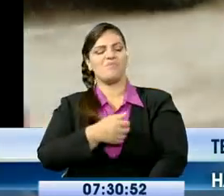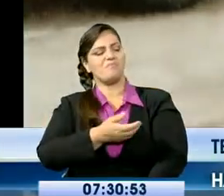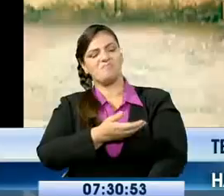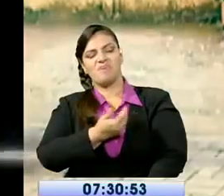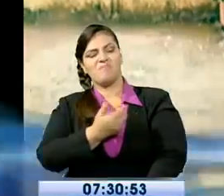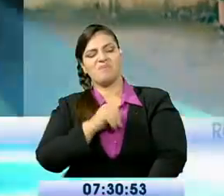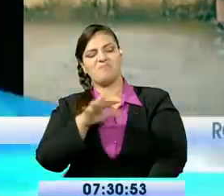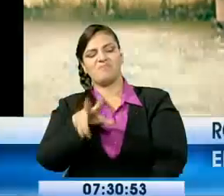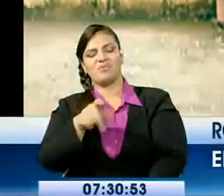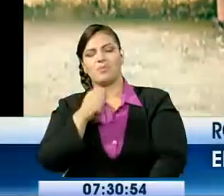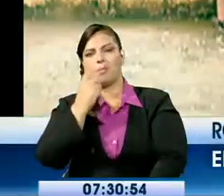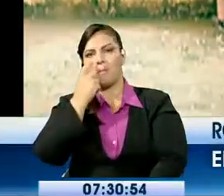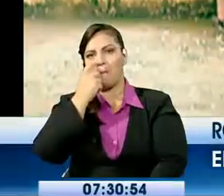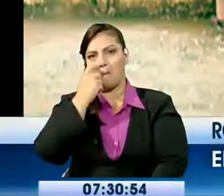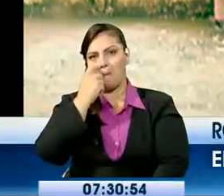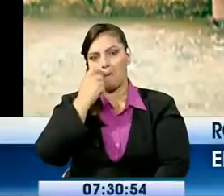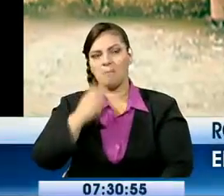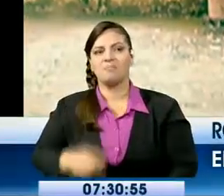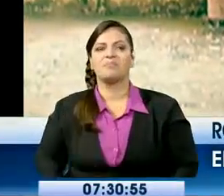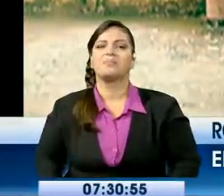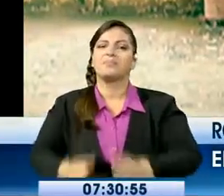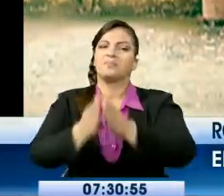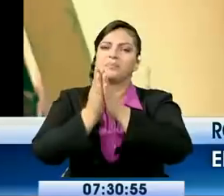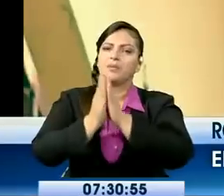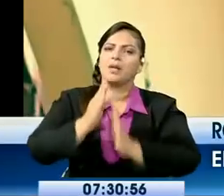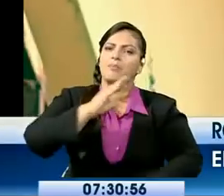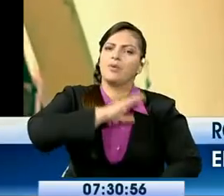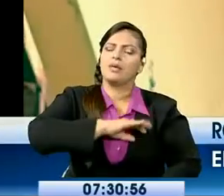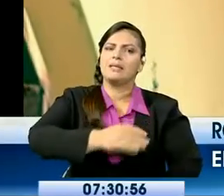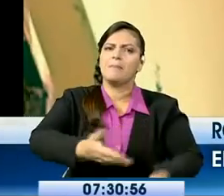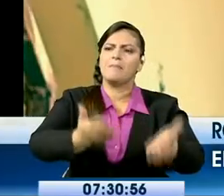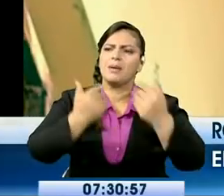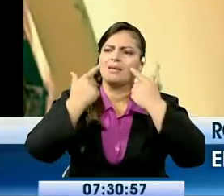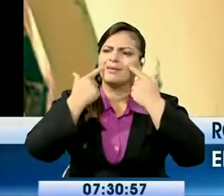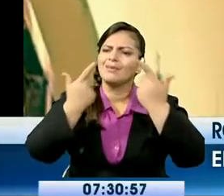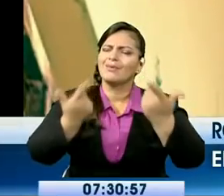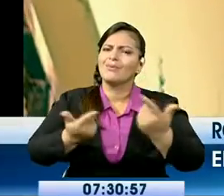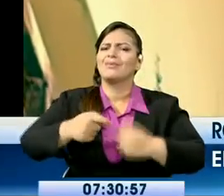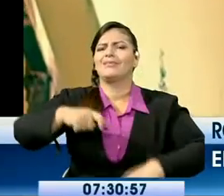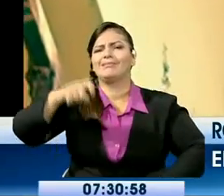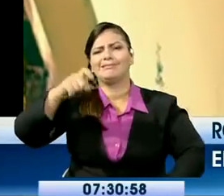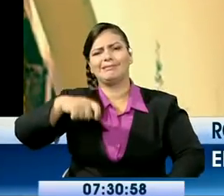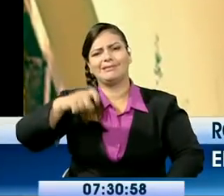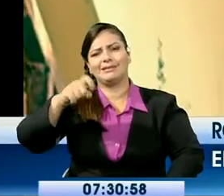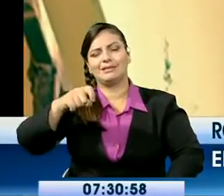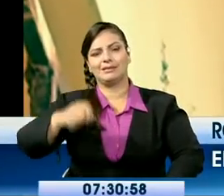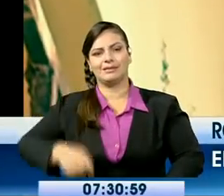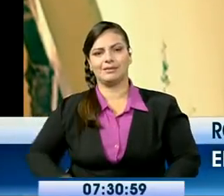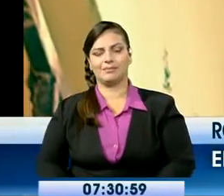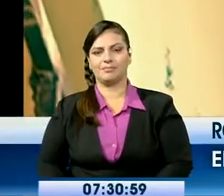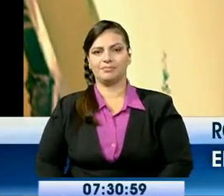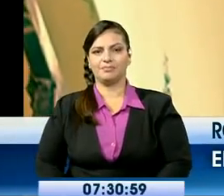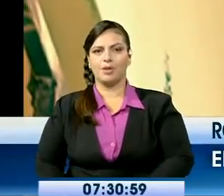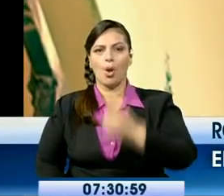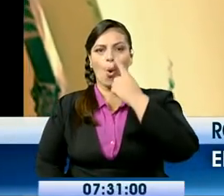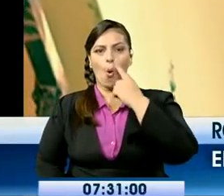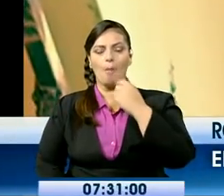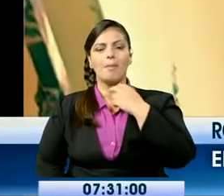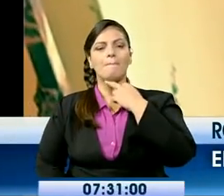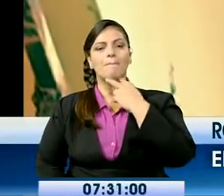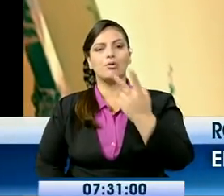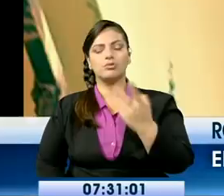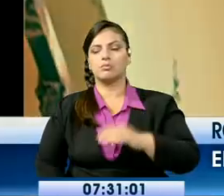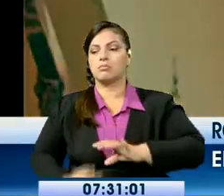para que este tipo de sucesos no se repitan. Los mismos ocurren constantemente. A mi otro compañero, sí, ya como dos